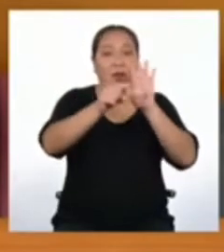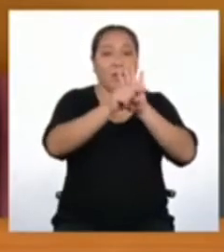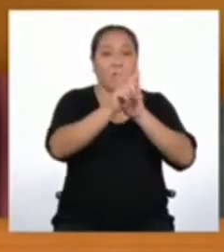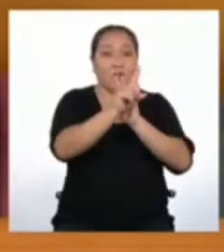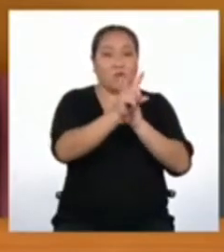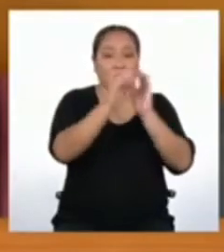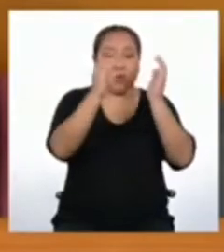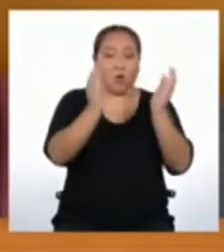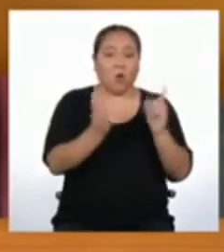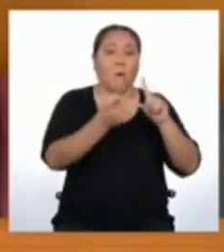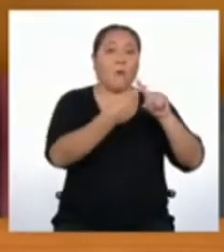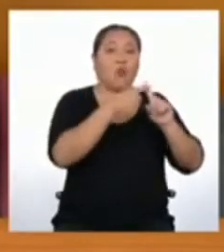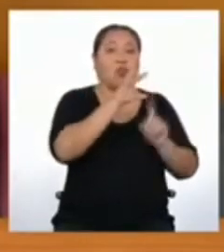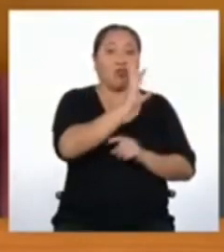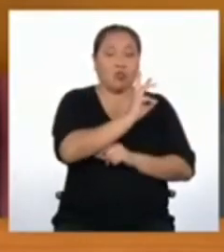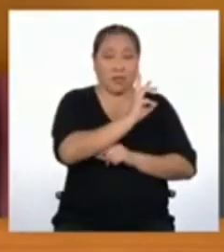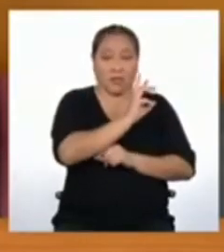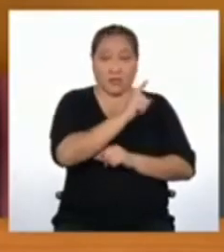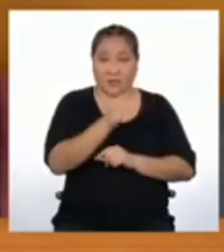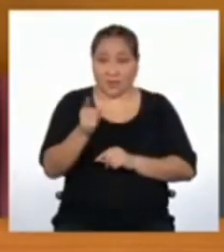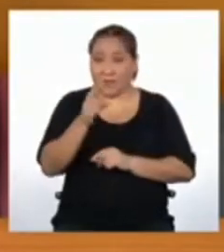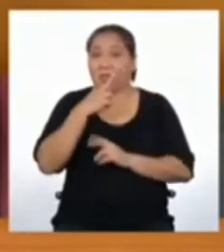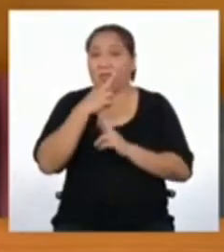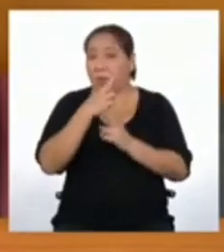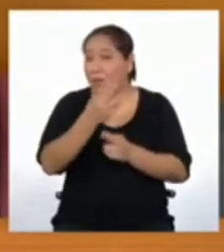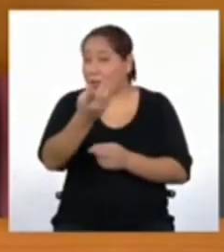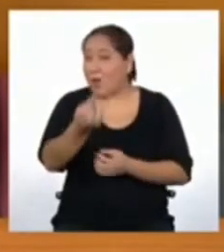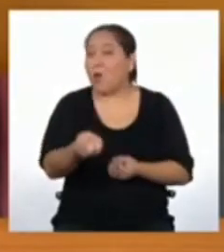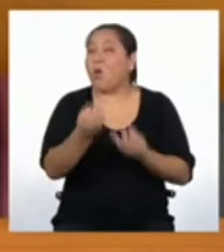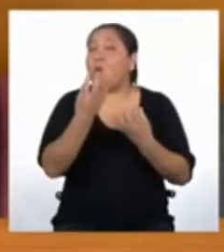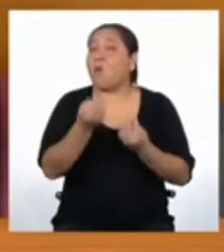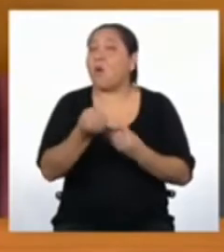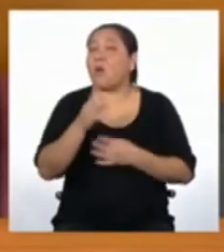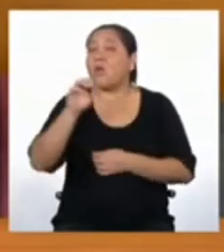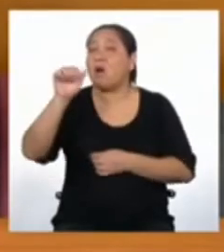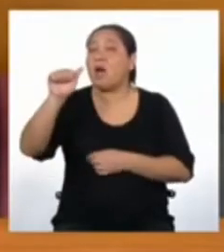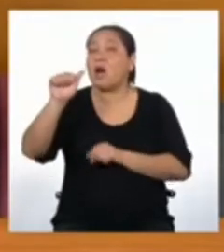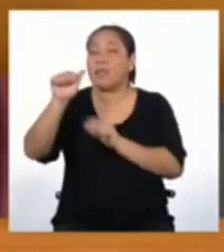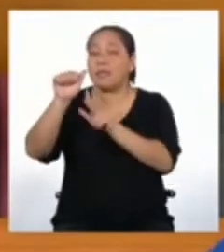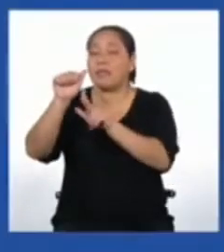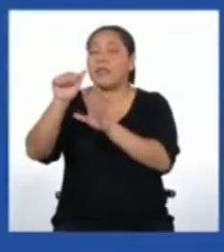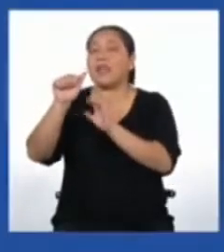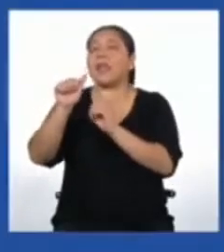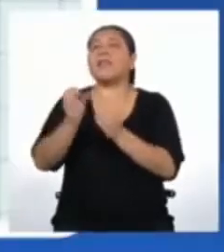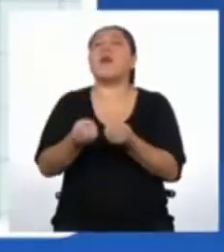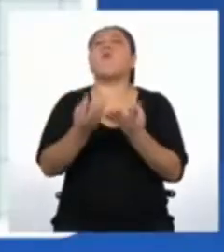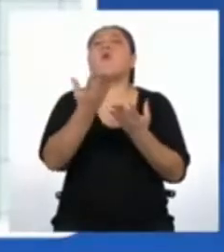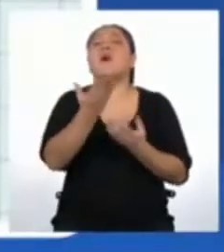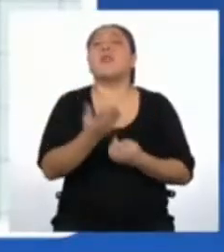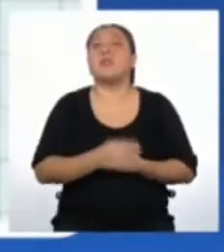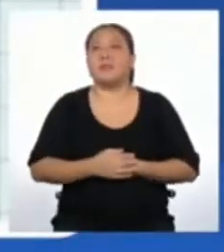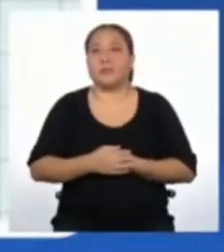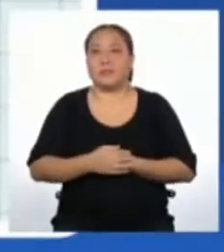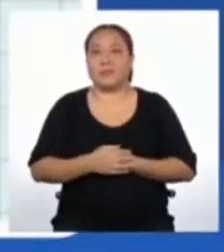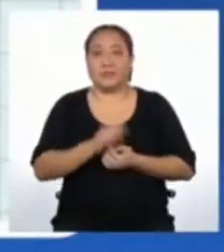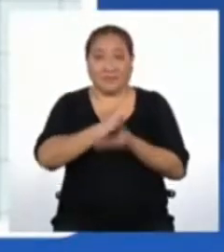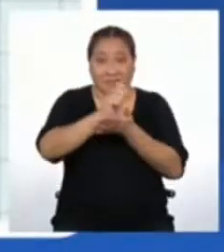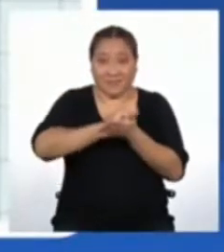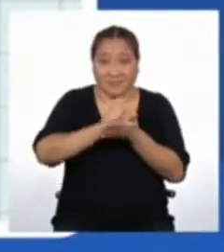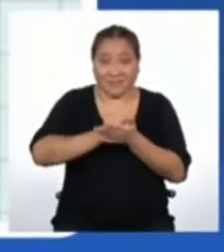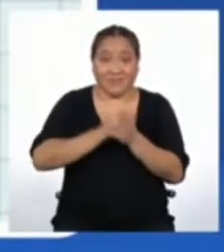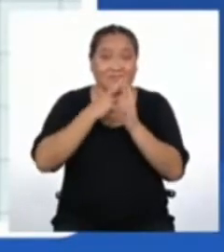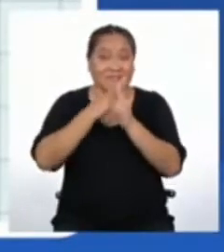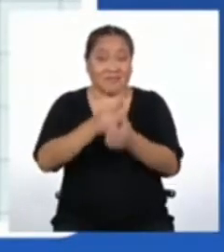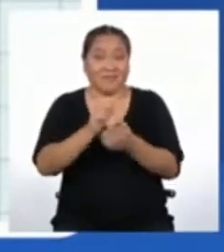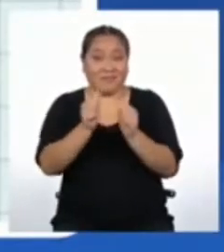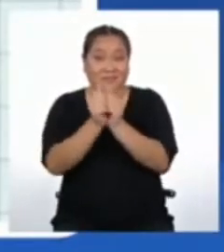con 6. ¿Nos puede decir cuál es el valor del término A sub 30? Tomemos lápiz y papel y